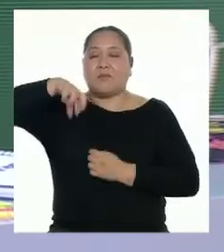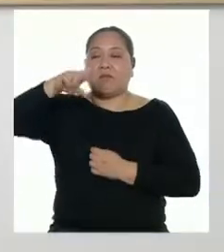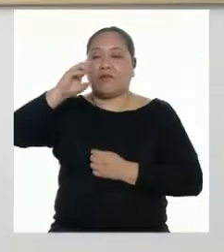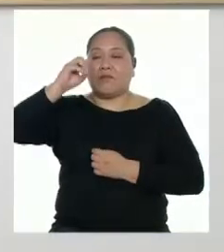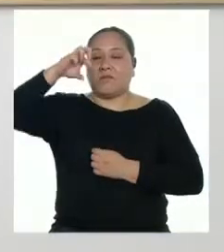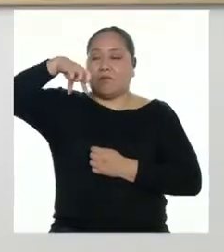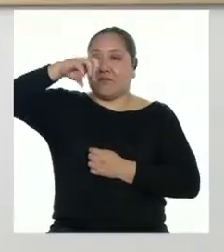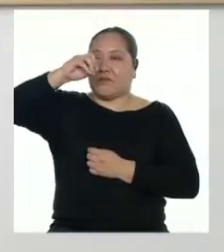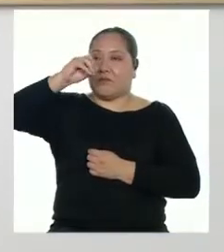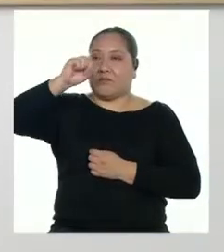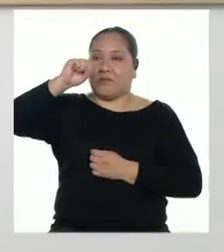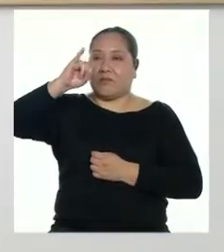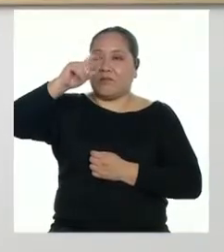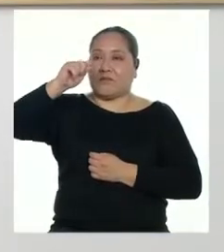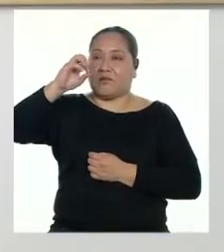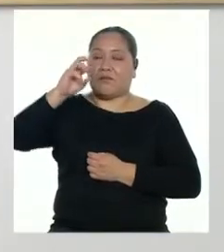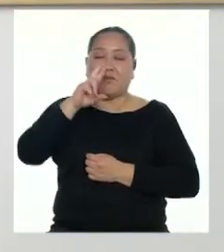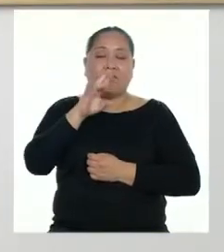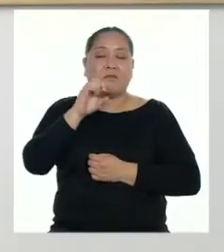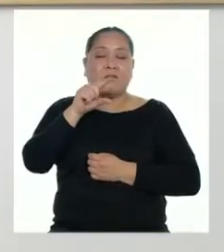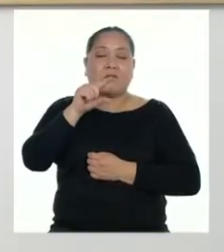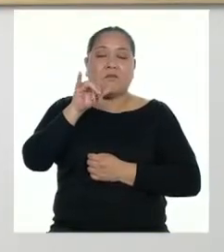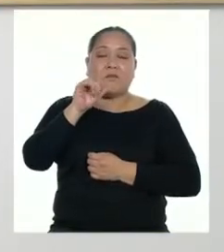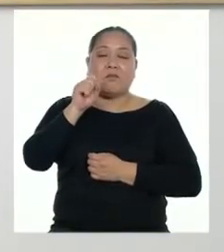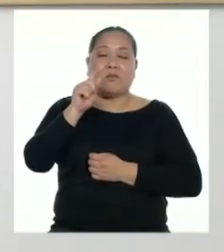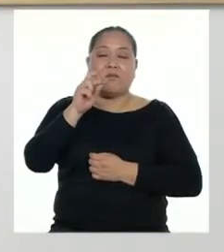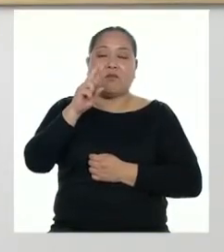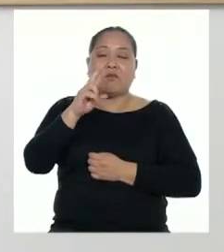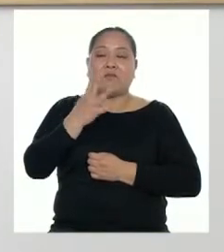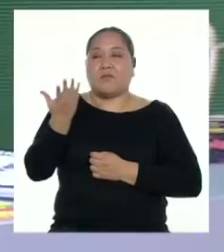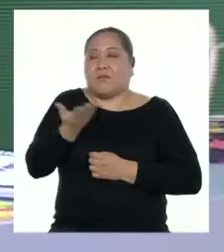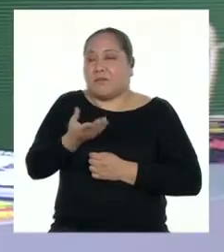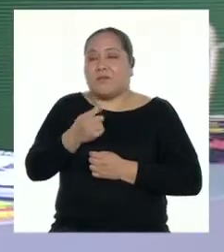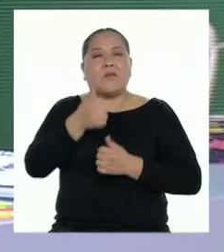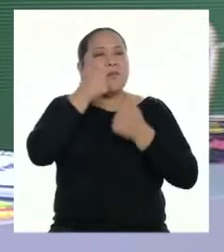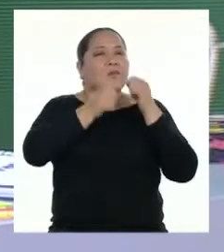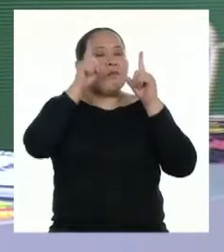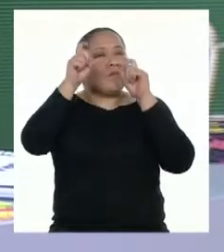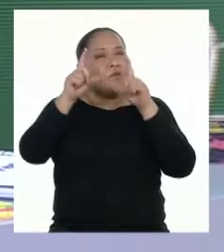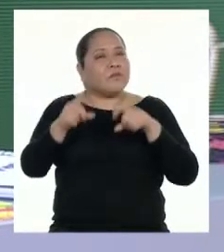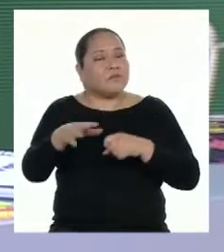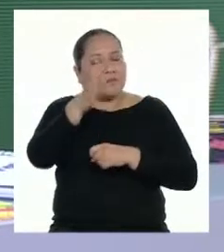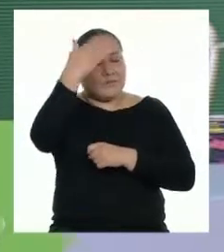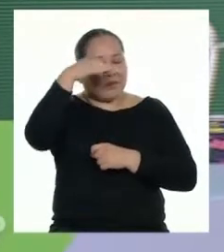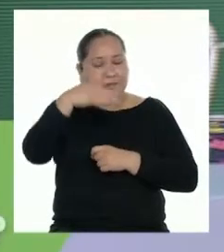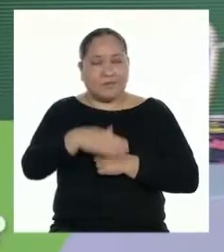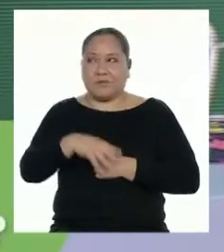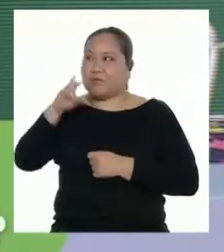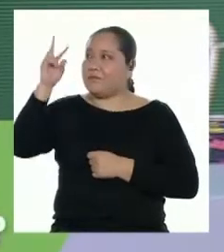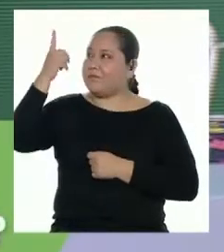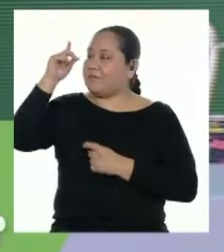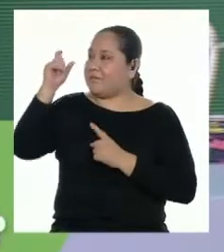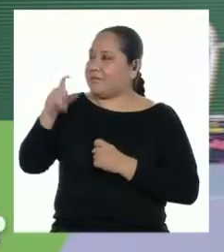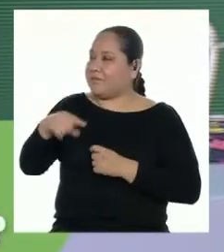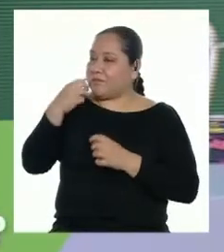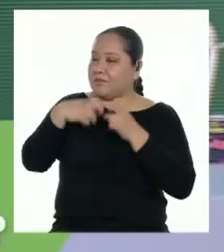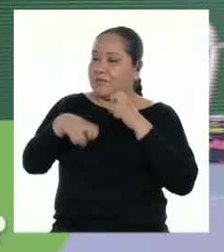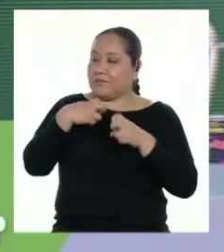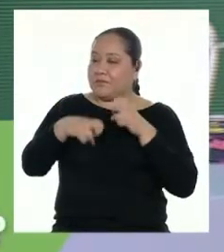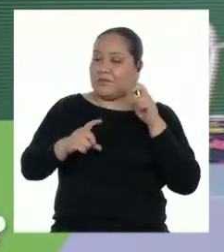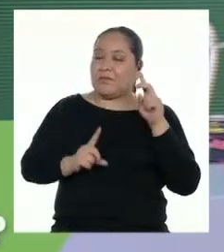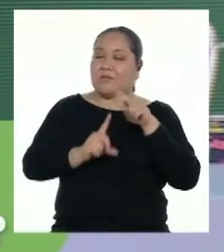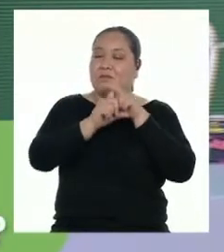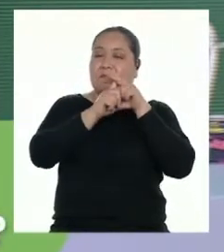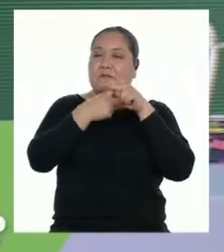destinatario. Bien, ¿cuáles fueron las siguientes preguntas? La segunda pregunta fue: ¿el problema que dio origen a mi plan